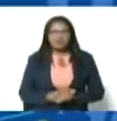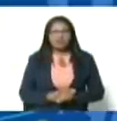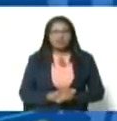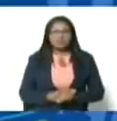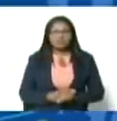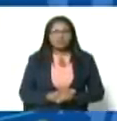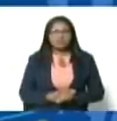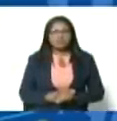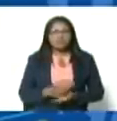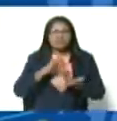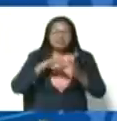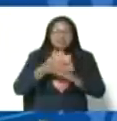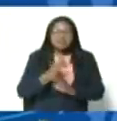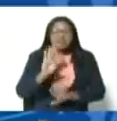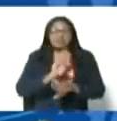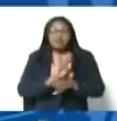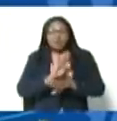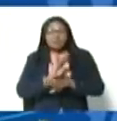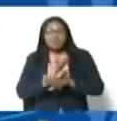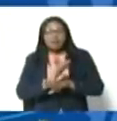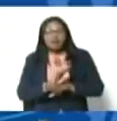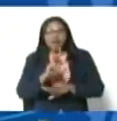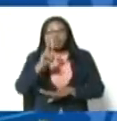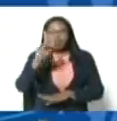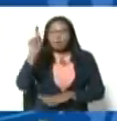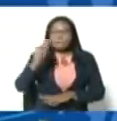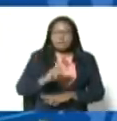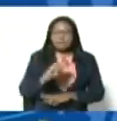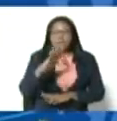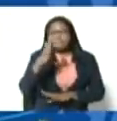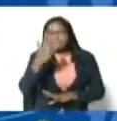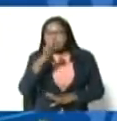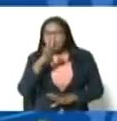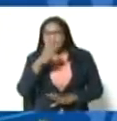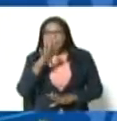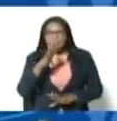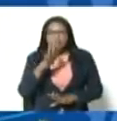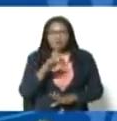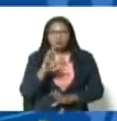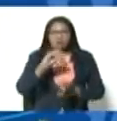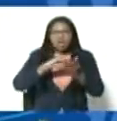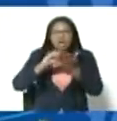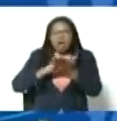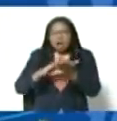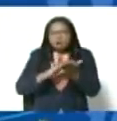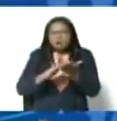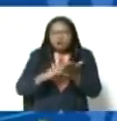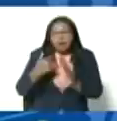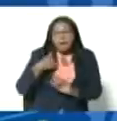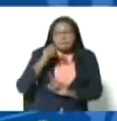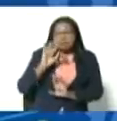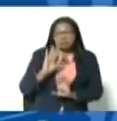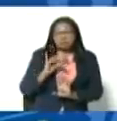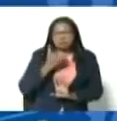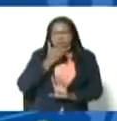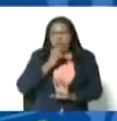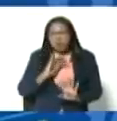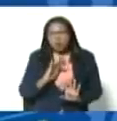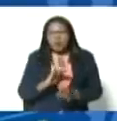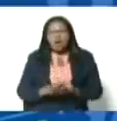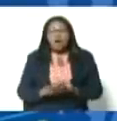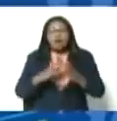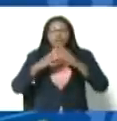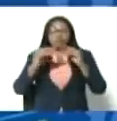El mantenimiento preventivo. Cada 2 meses aproximadamente, me corrigen, compañero. Todos los